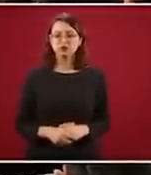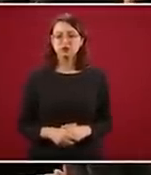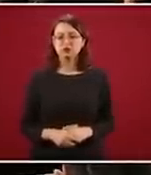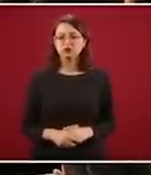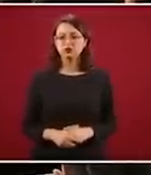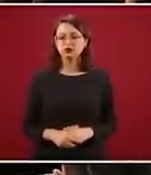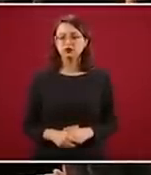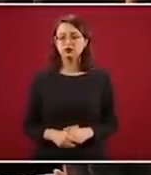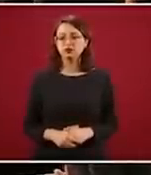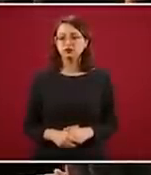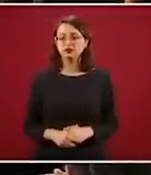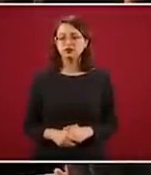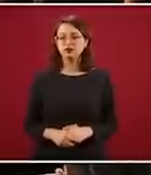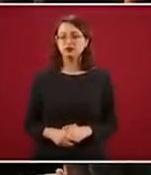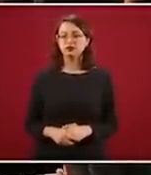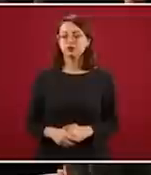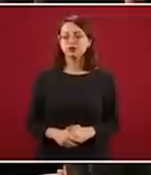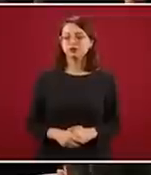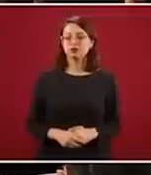A ver.